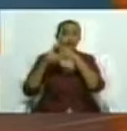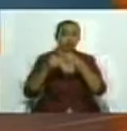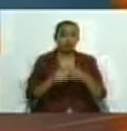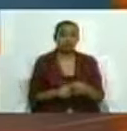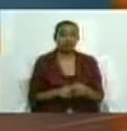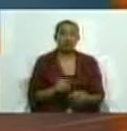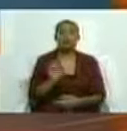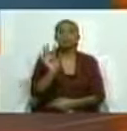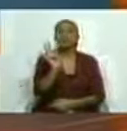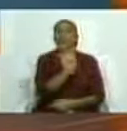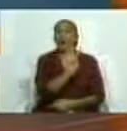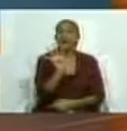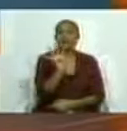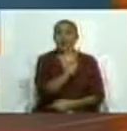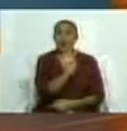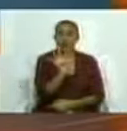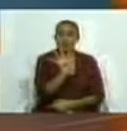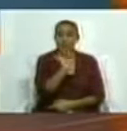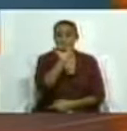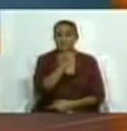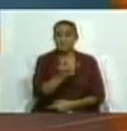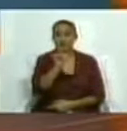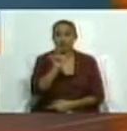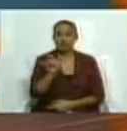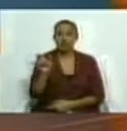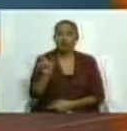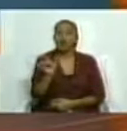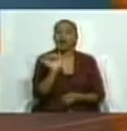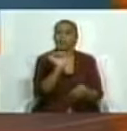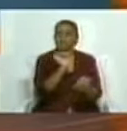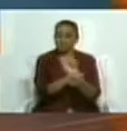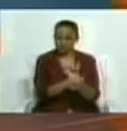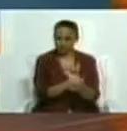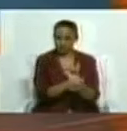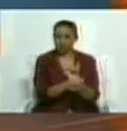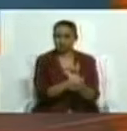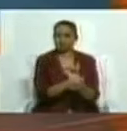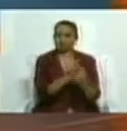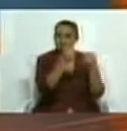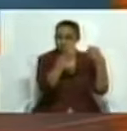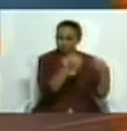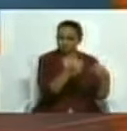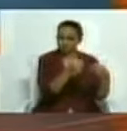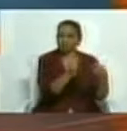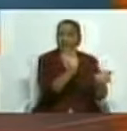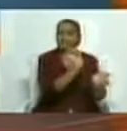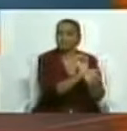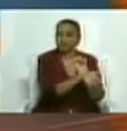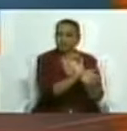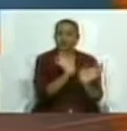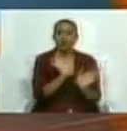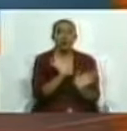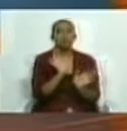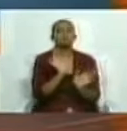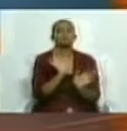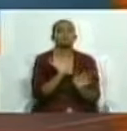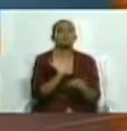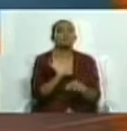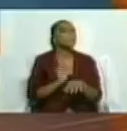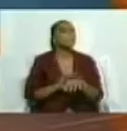44 sujetos detenidos y detenidas por esta participación